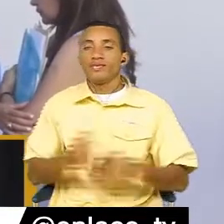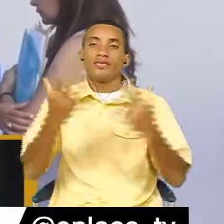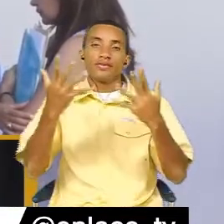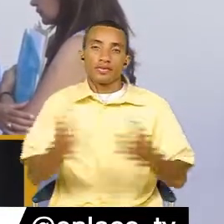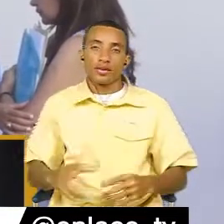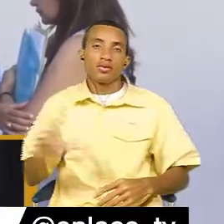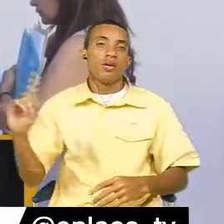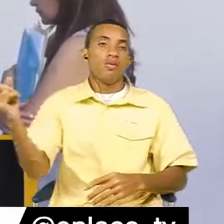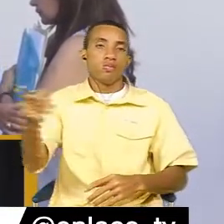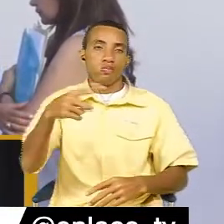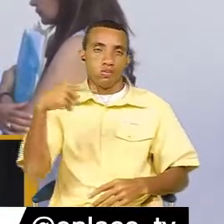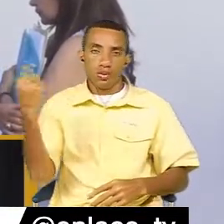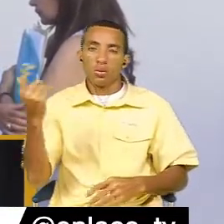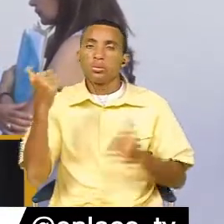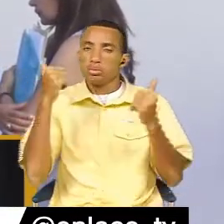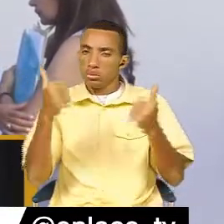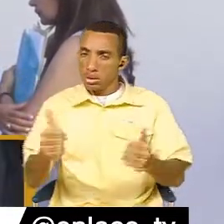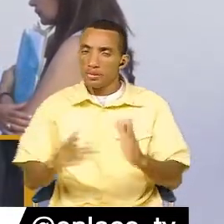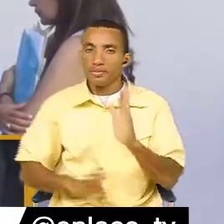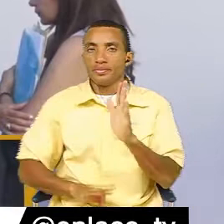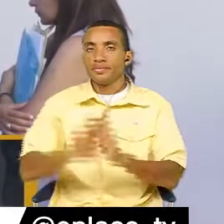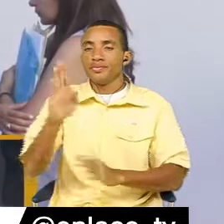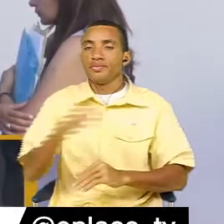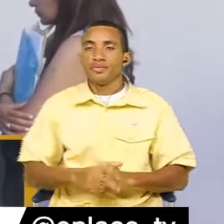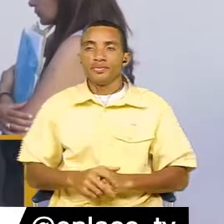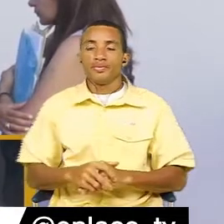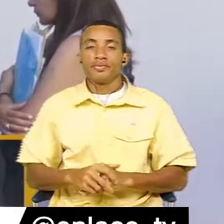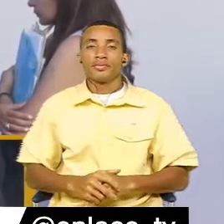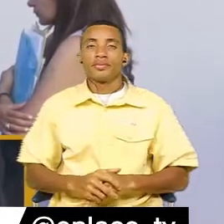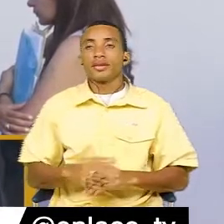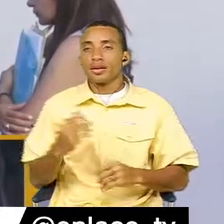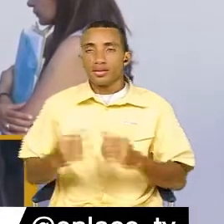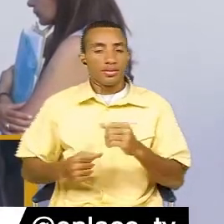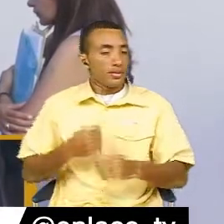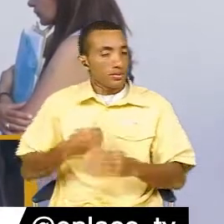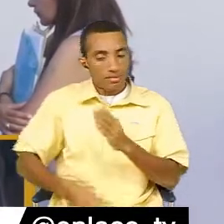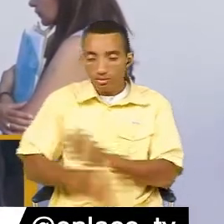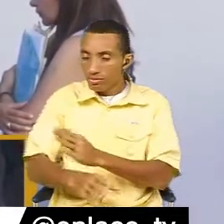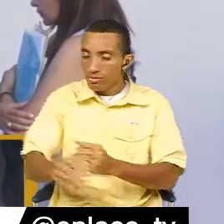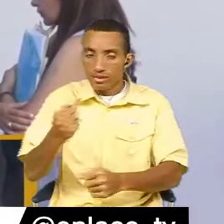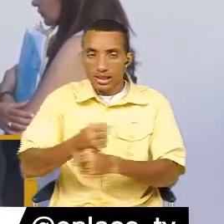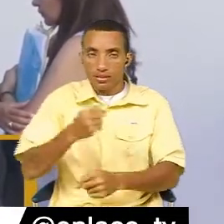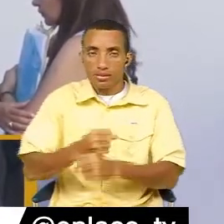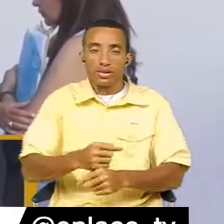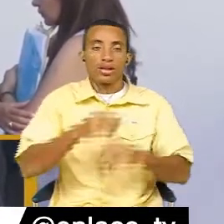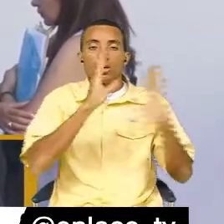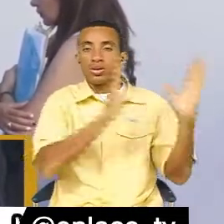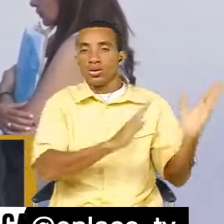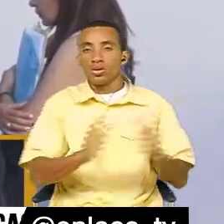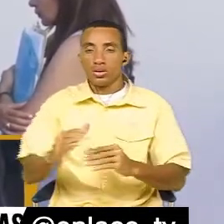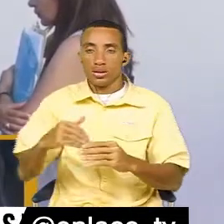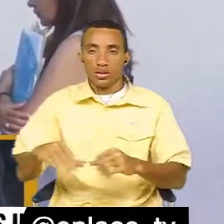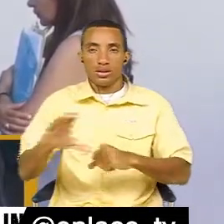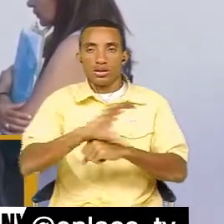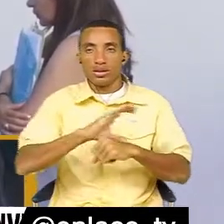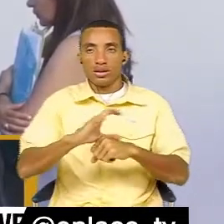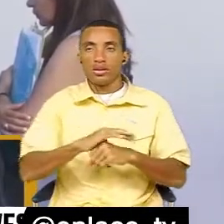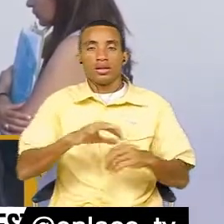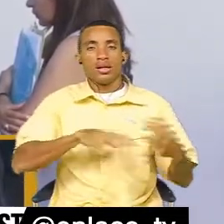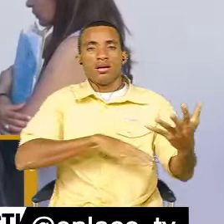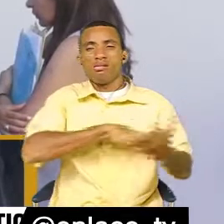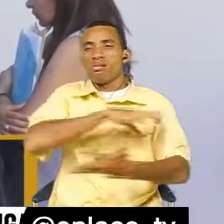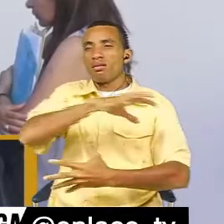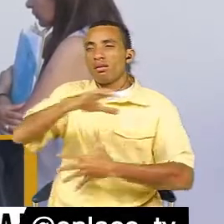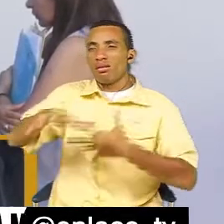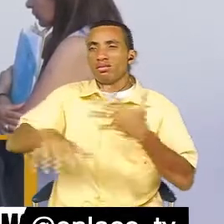bienestar general y en esa medida pues estamos trabajando, pero eso sí, para mantener el orden en la ciudad, porque es que no podemos seguir en este desorden donde todo el